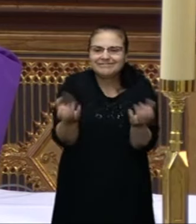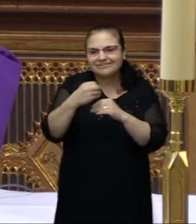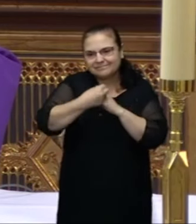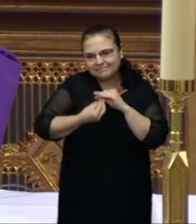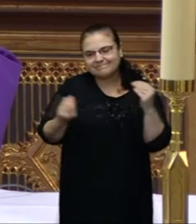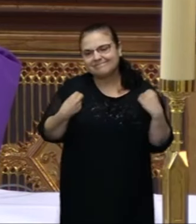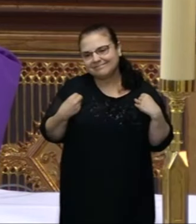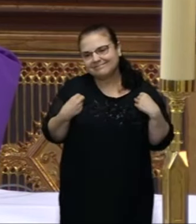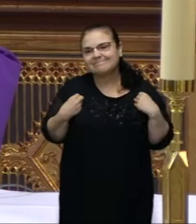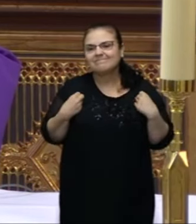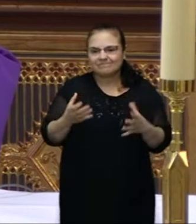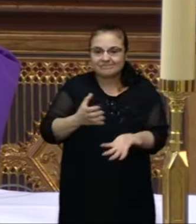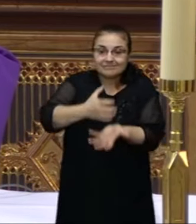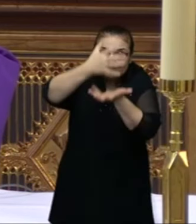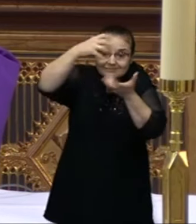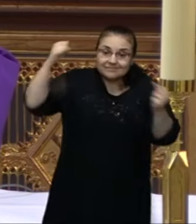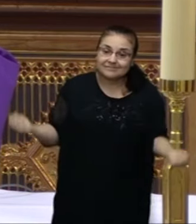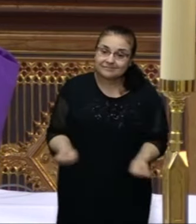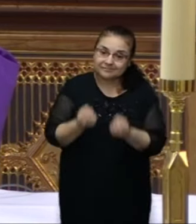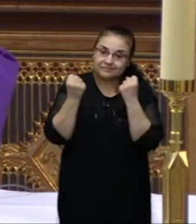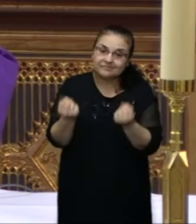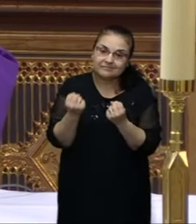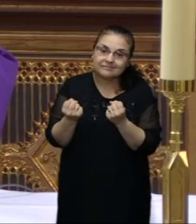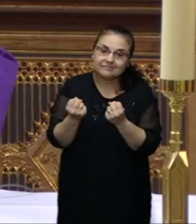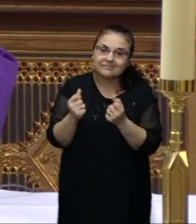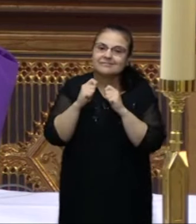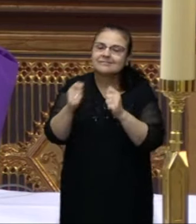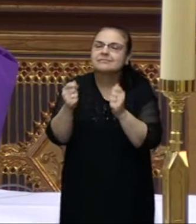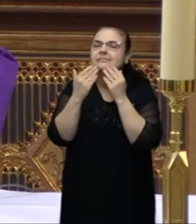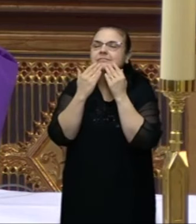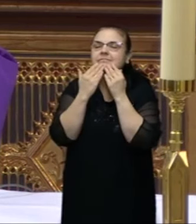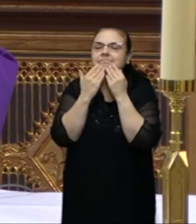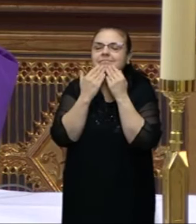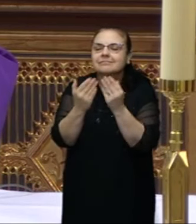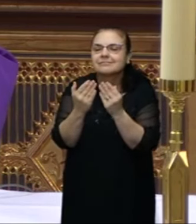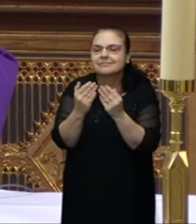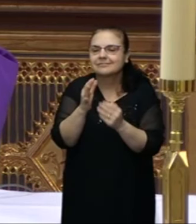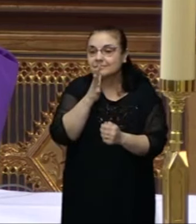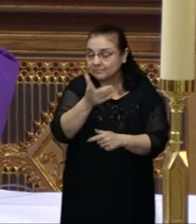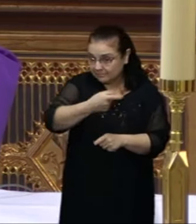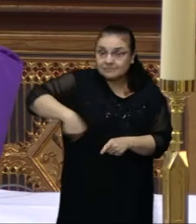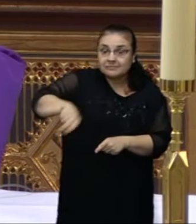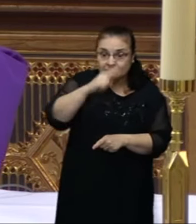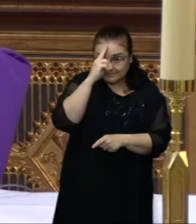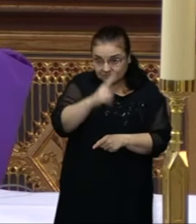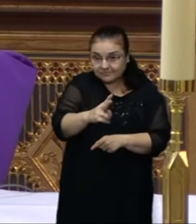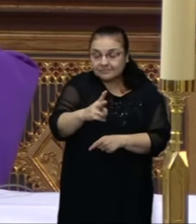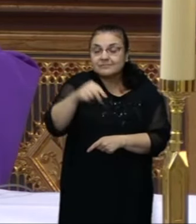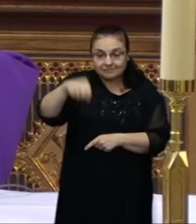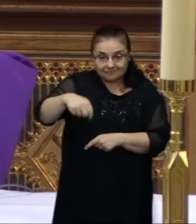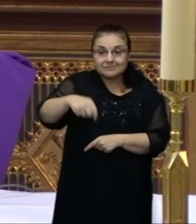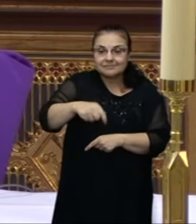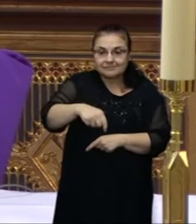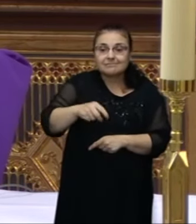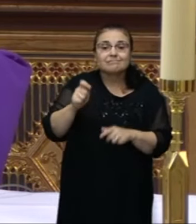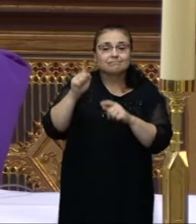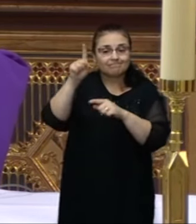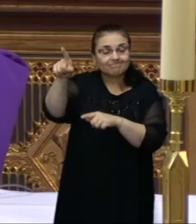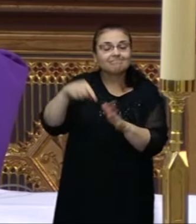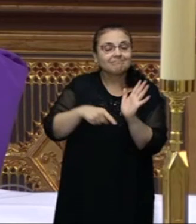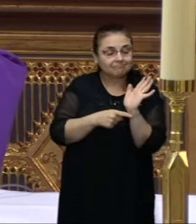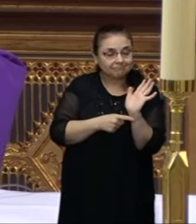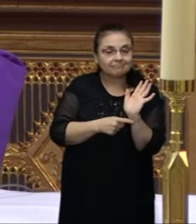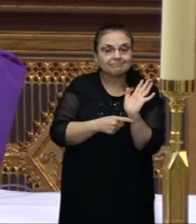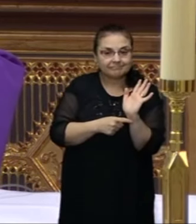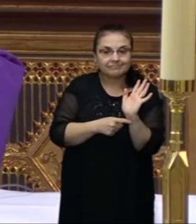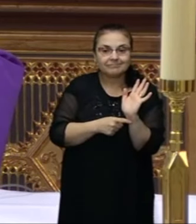de vida y el cáliz de salvación, y te damos gracias porque nos haces dignos de estar aquí en tu